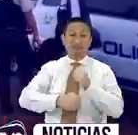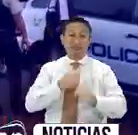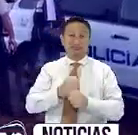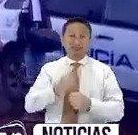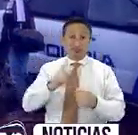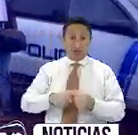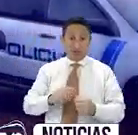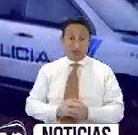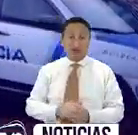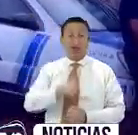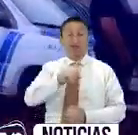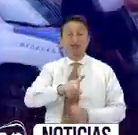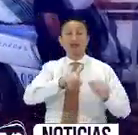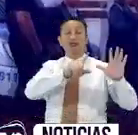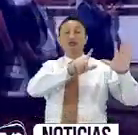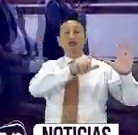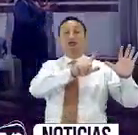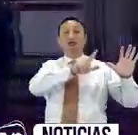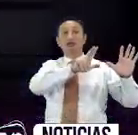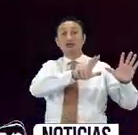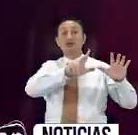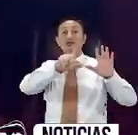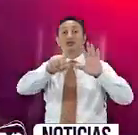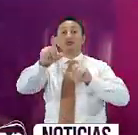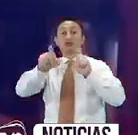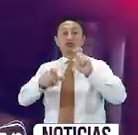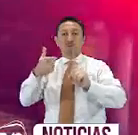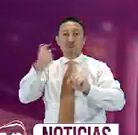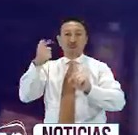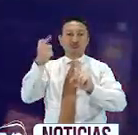registran 186 muertes violentas.